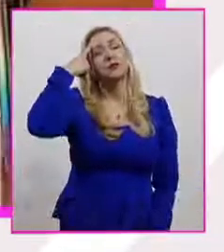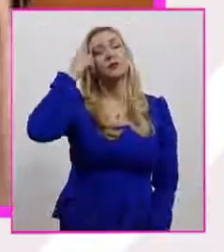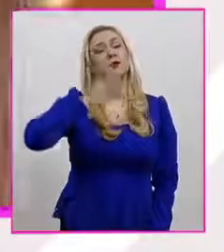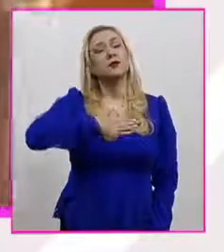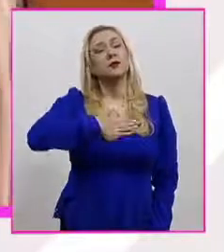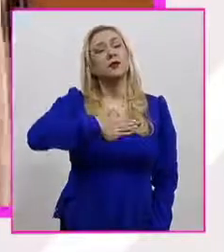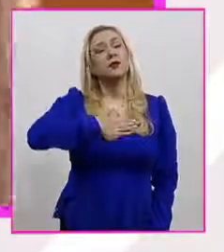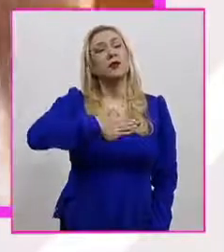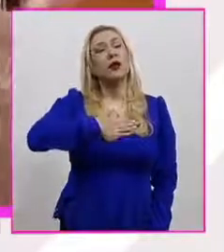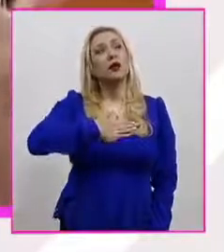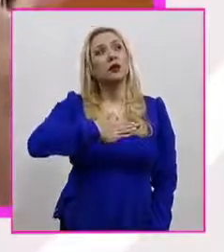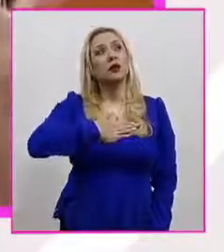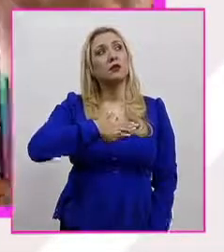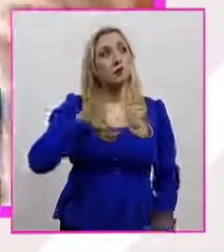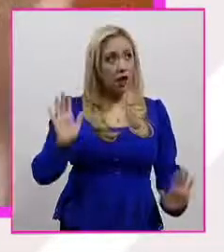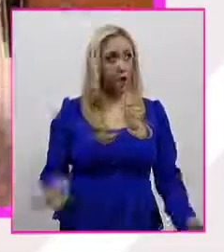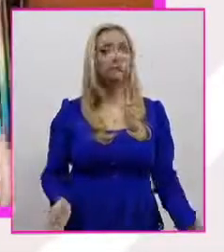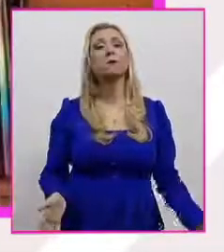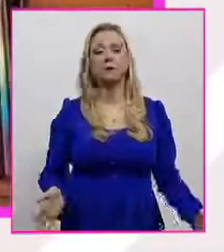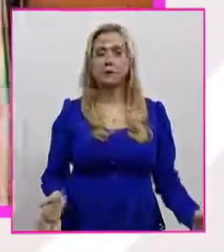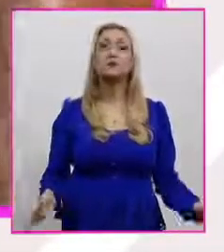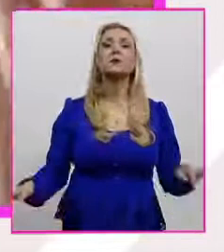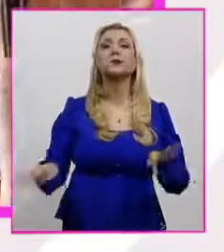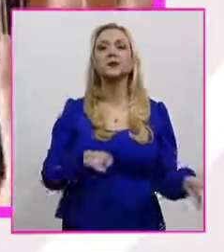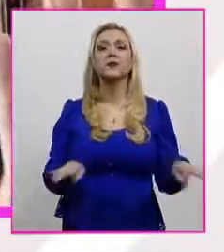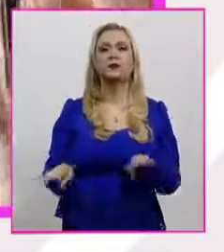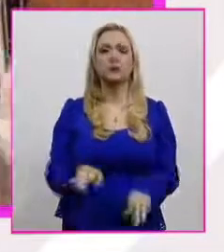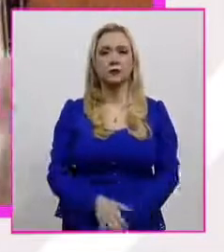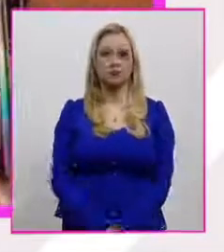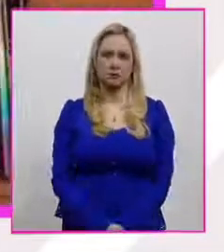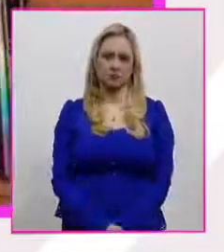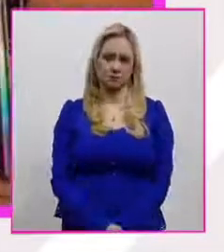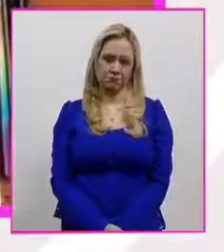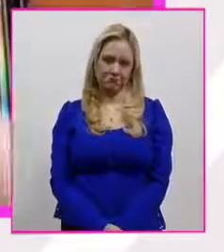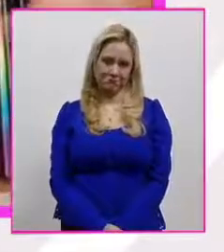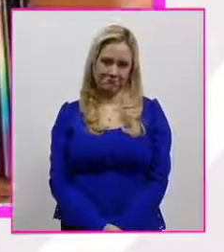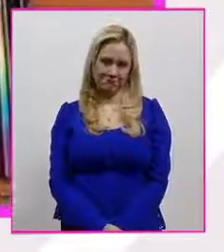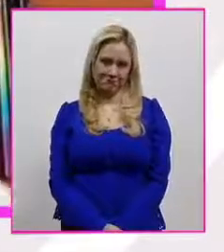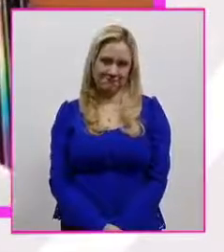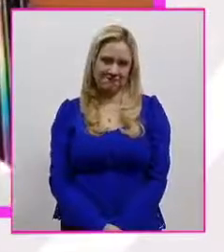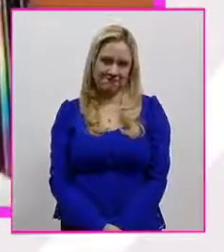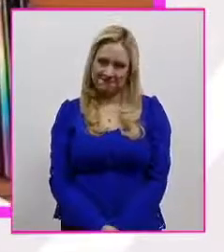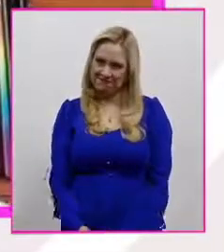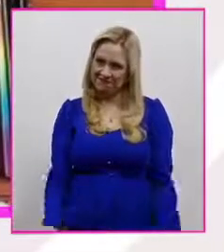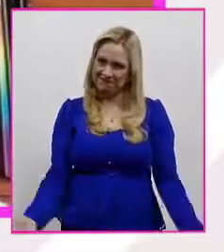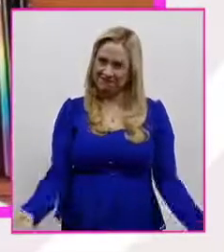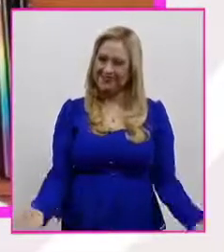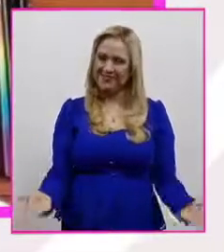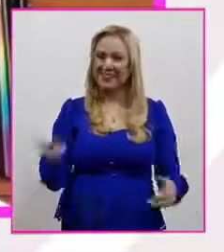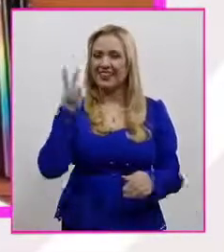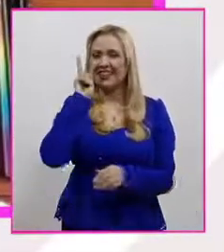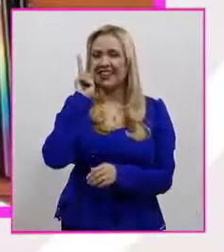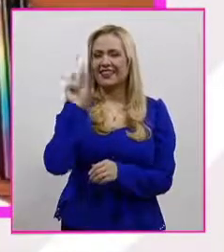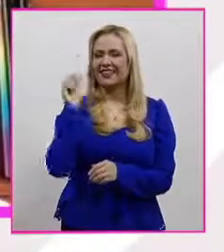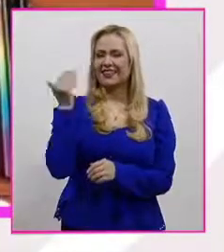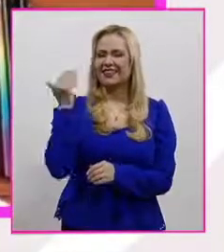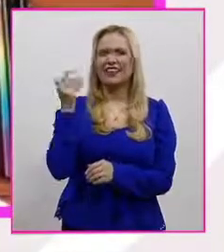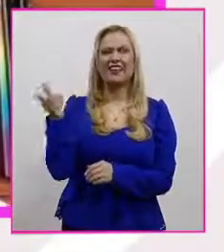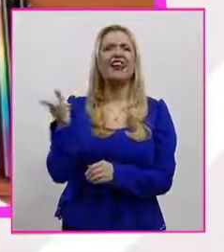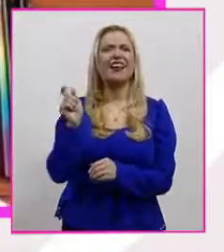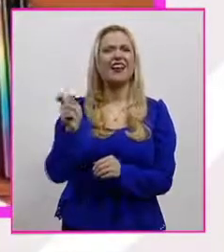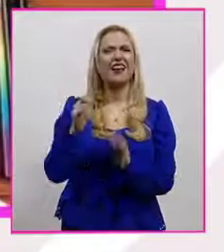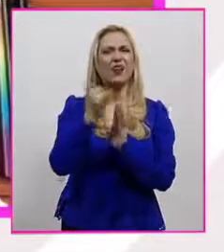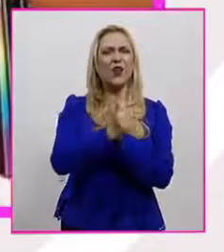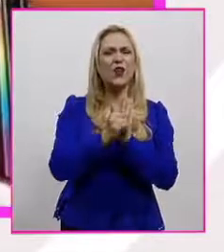pronto dedicarse en la mañana a sus actividades, porque de pronto lo vemos, ¿no? Vimos hace tiempo a un influencer